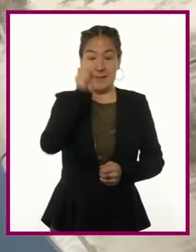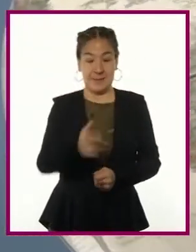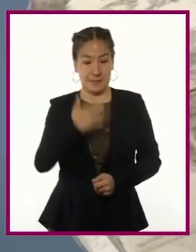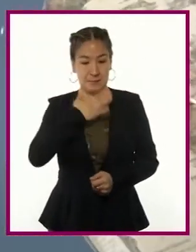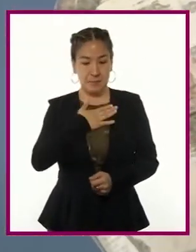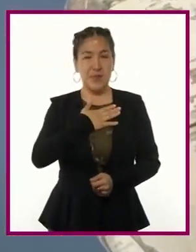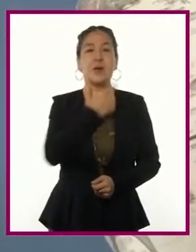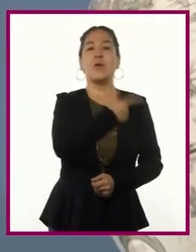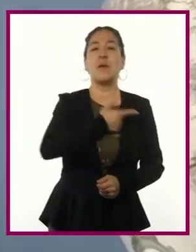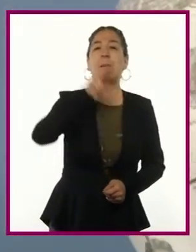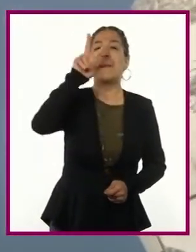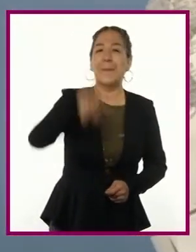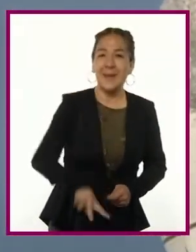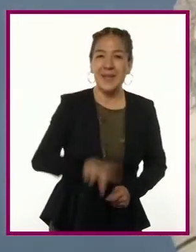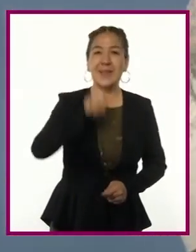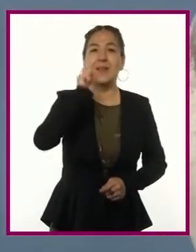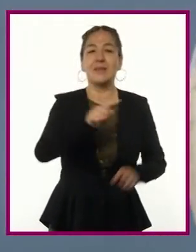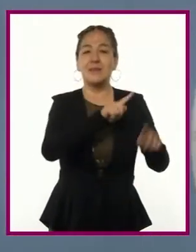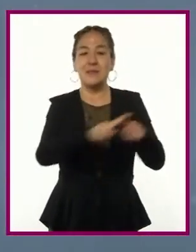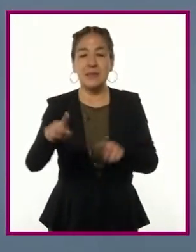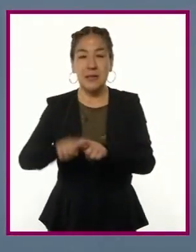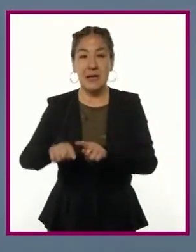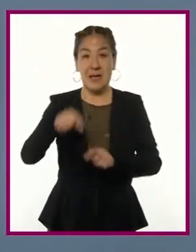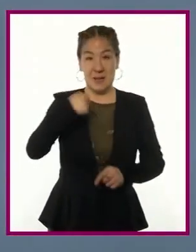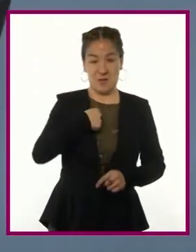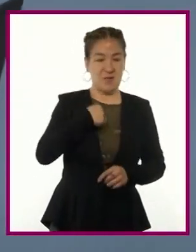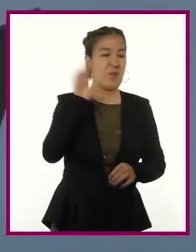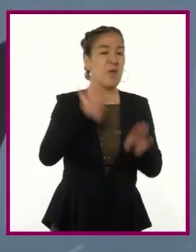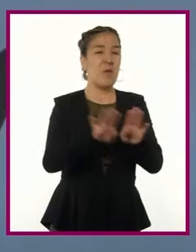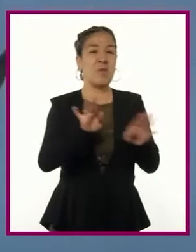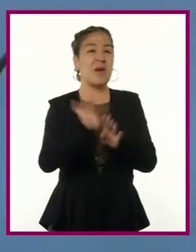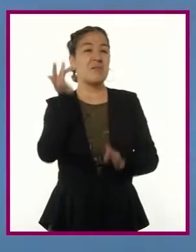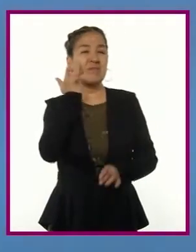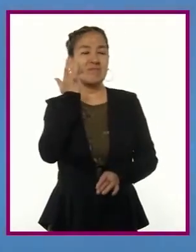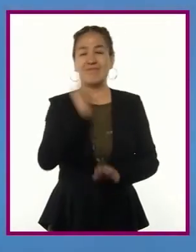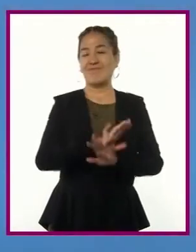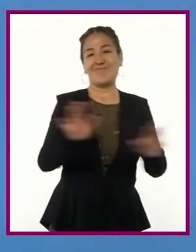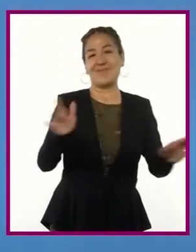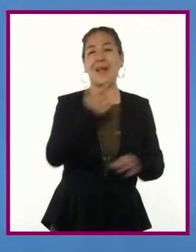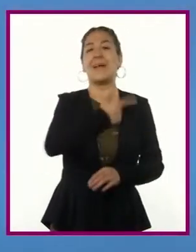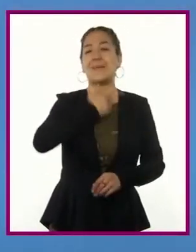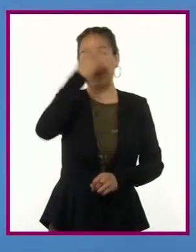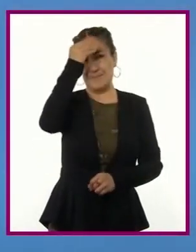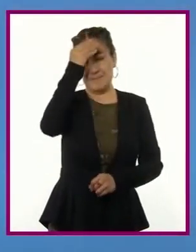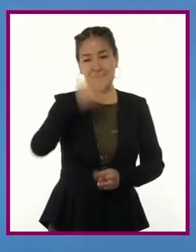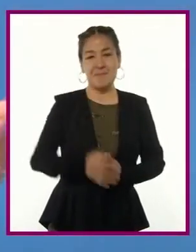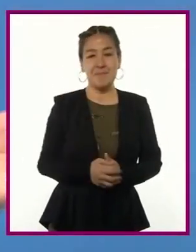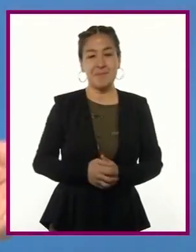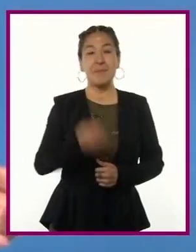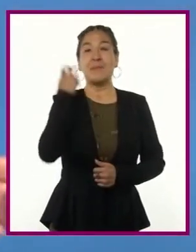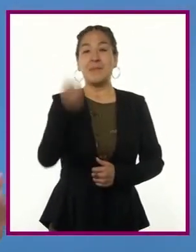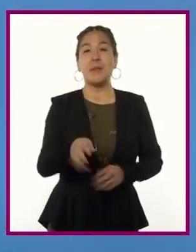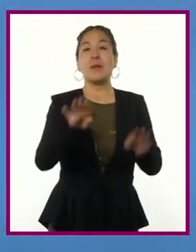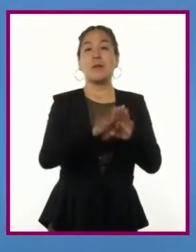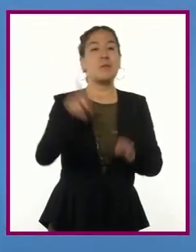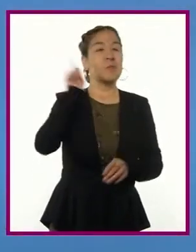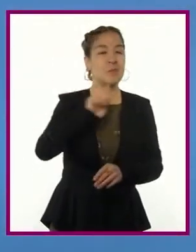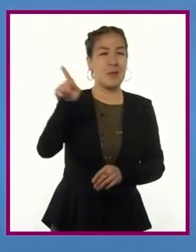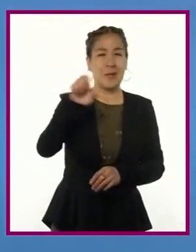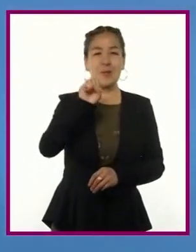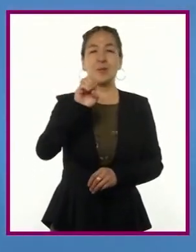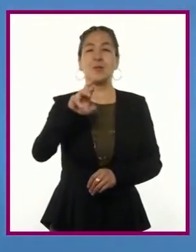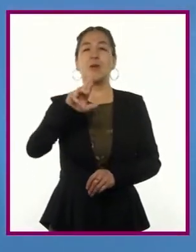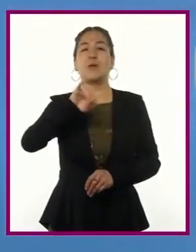consumir vanidades de la vida que consumir la vida en vanidades. El pensamiento y obra de Sor Juana